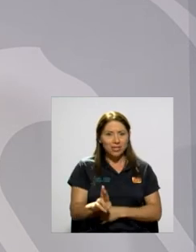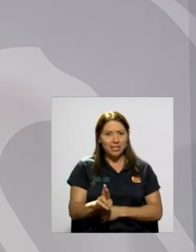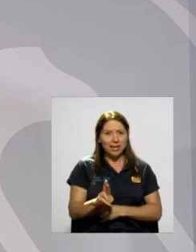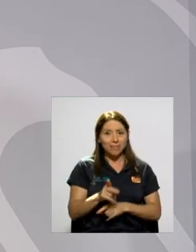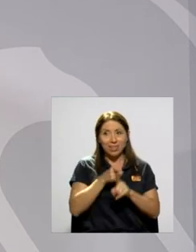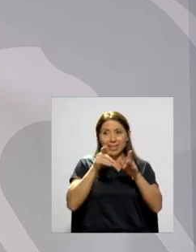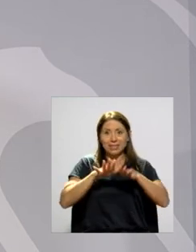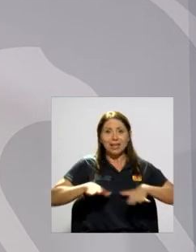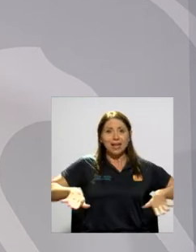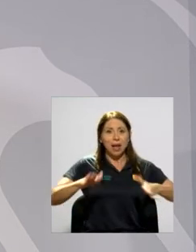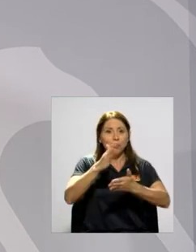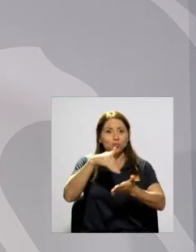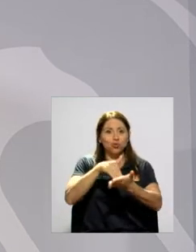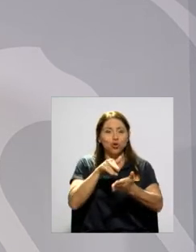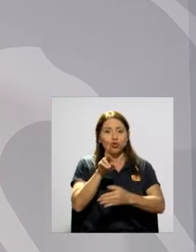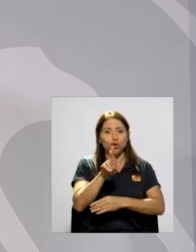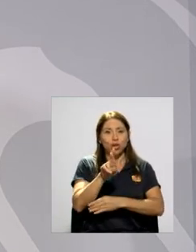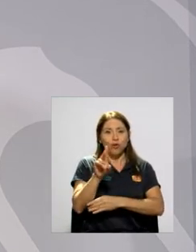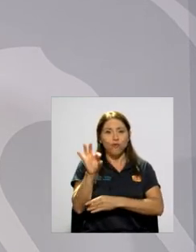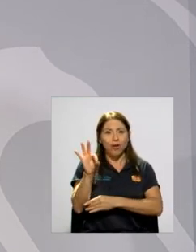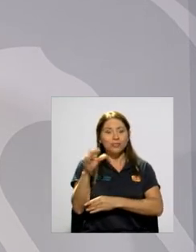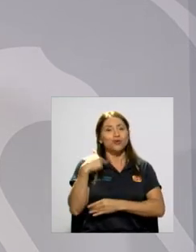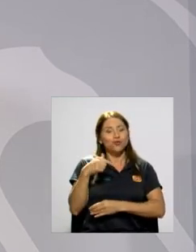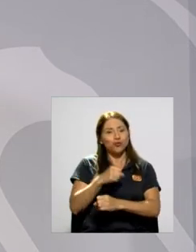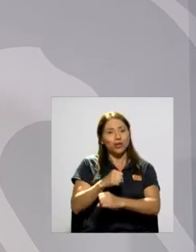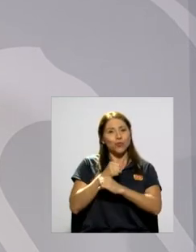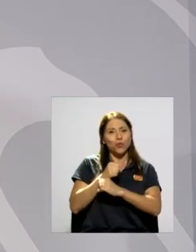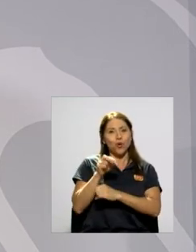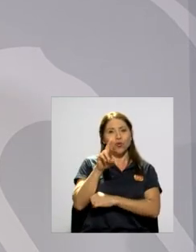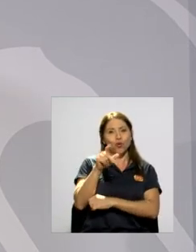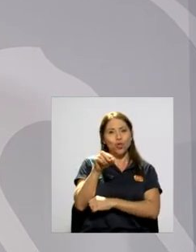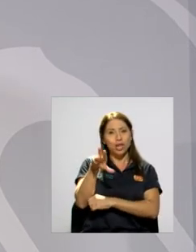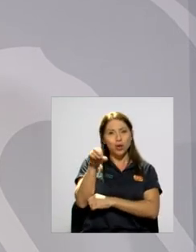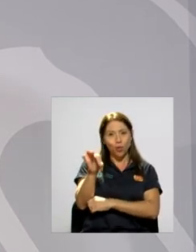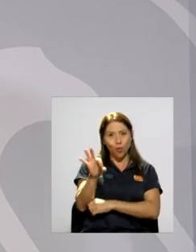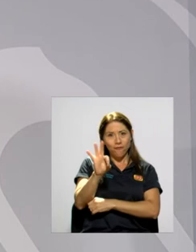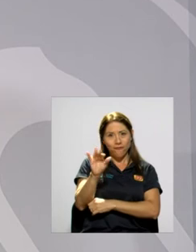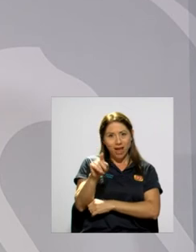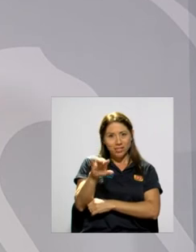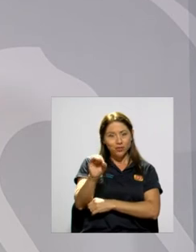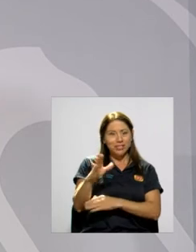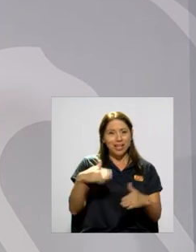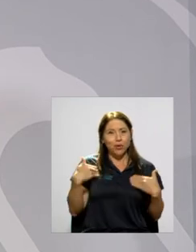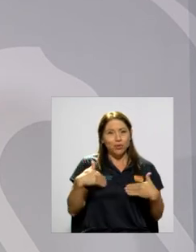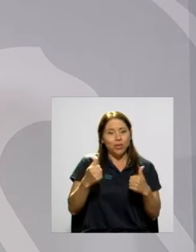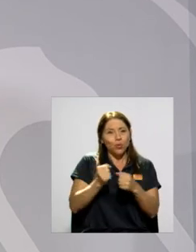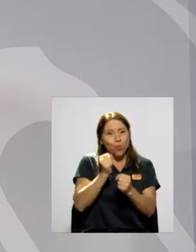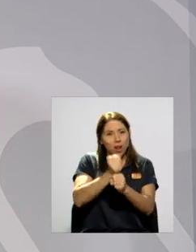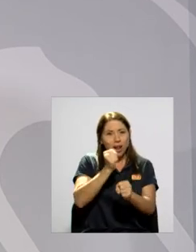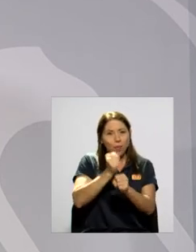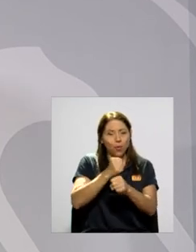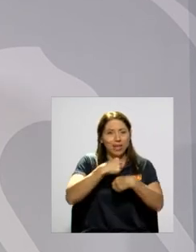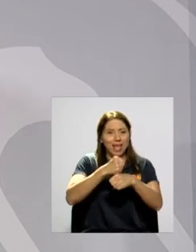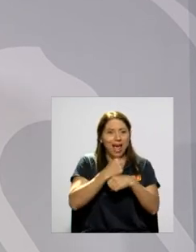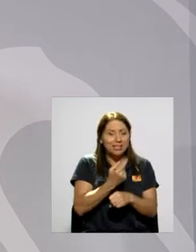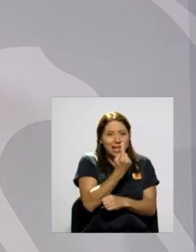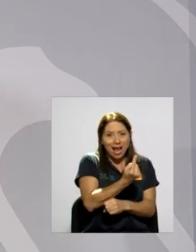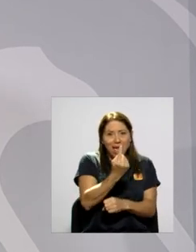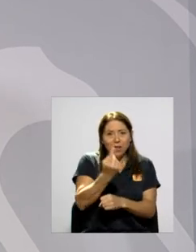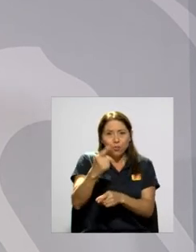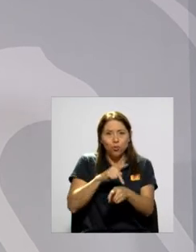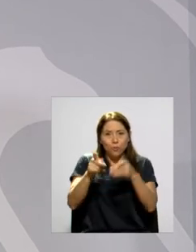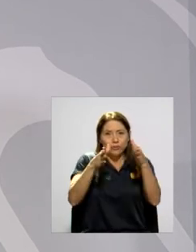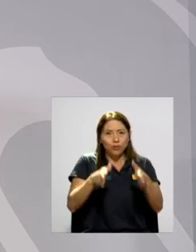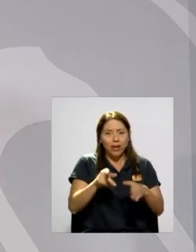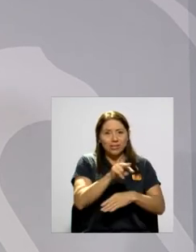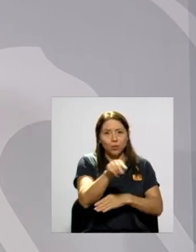el campus Rodrigo Facio, estoy seguro que don Rodrigo estaría contento de la labor que hace cada uno de los profesionales y cada uno de los compañeros